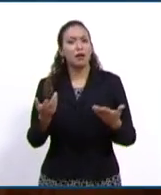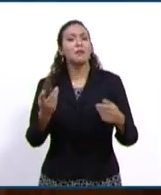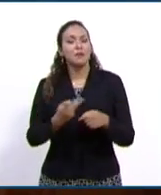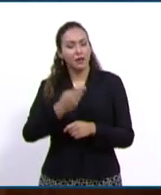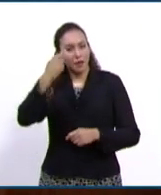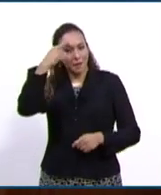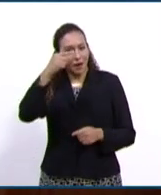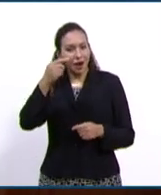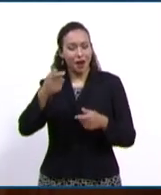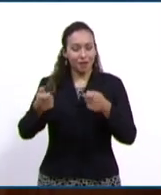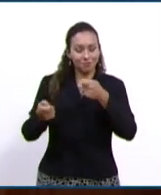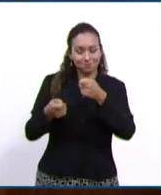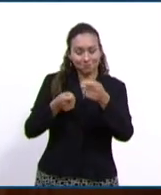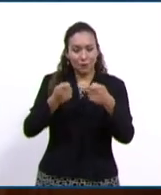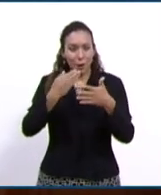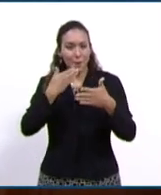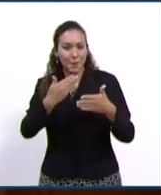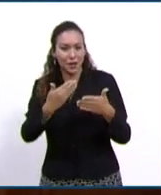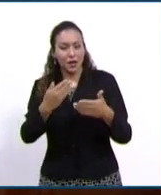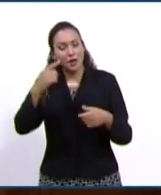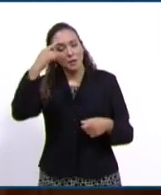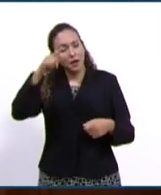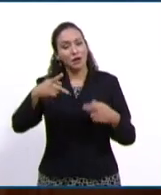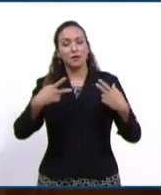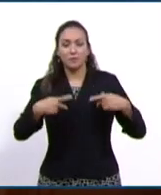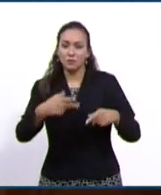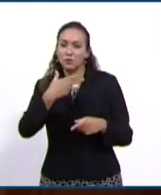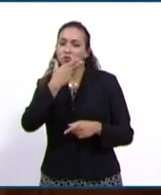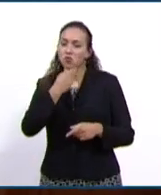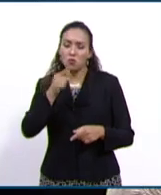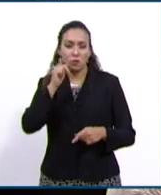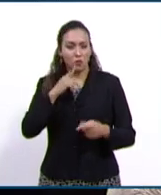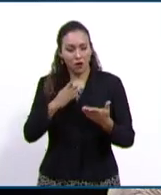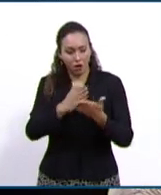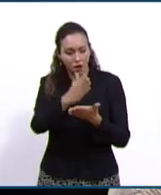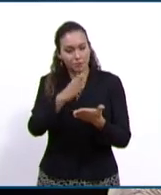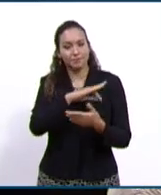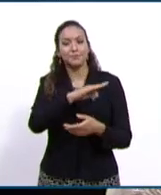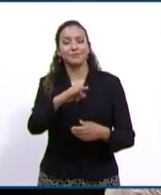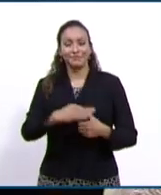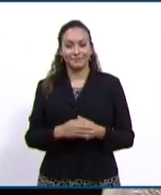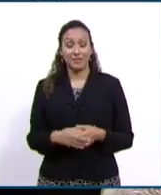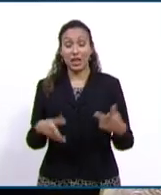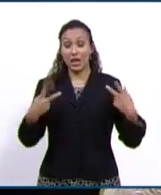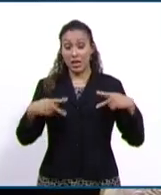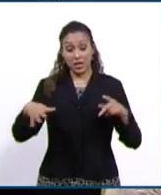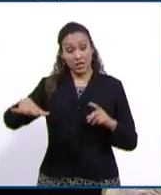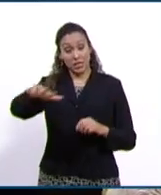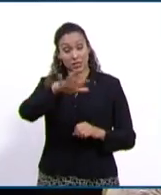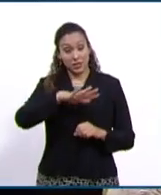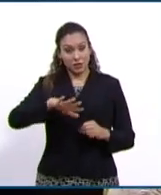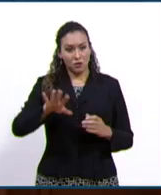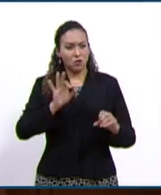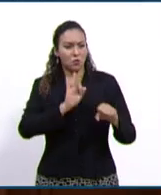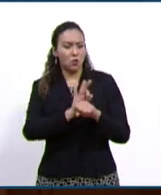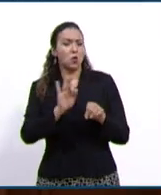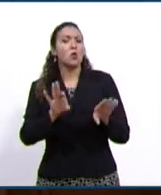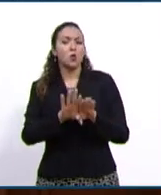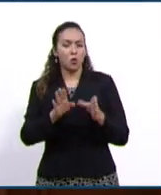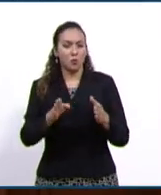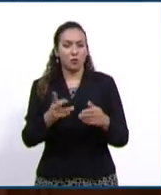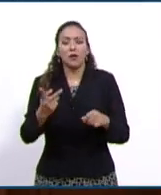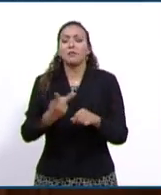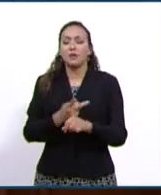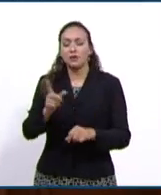para domarlo y ponerlo al servicio de las y los ciudadanos. La sociedad no puede verse protegida contra la